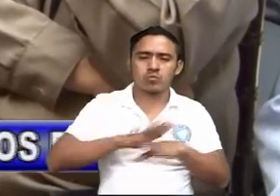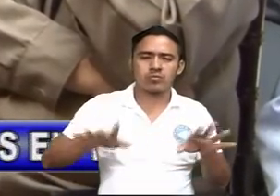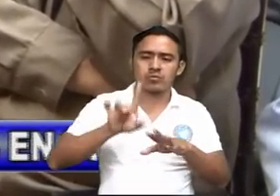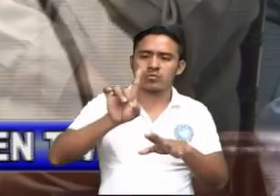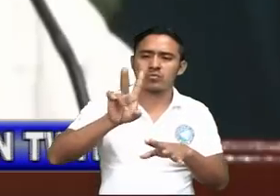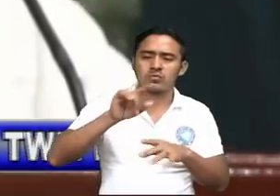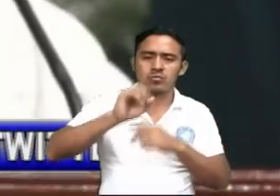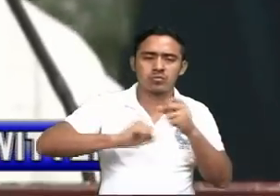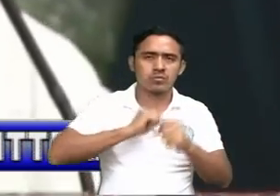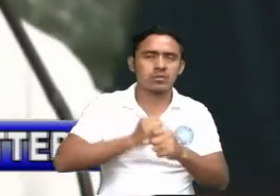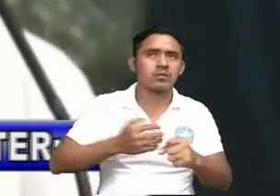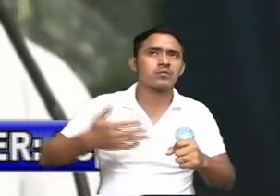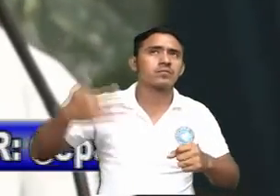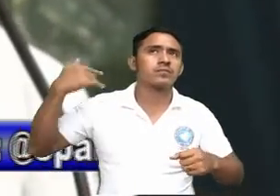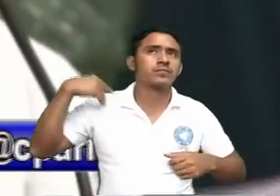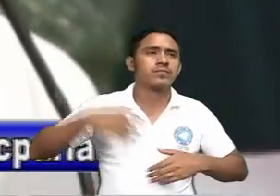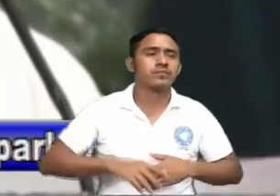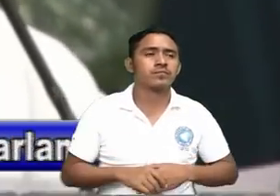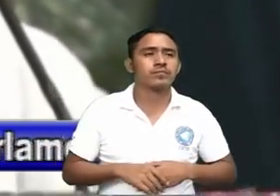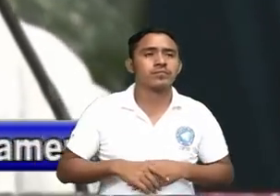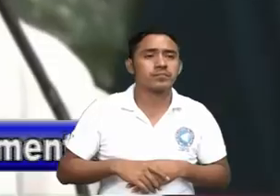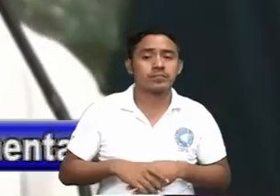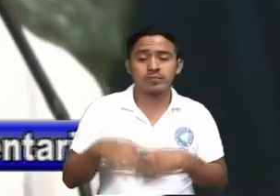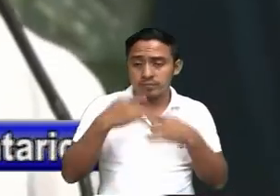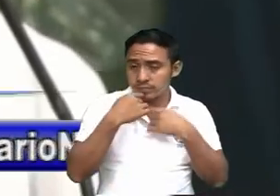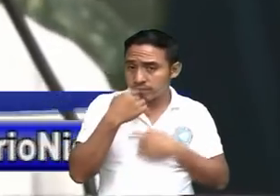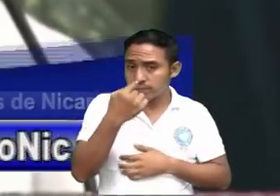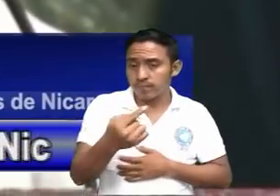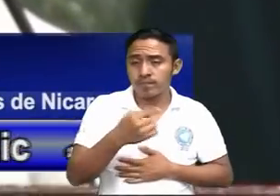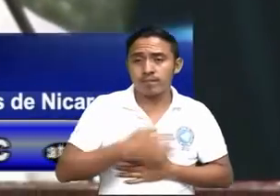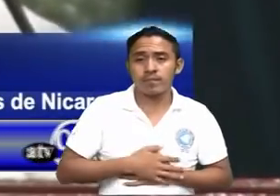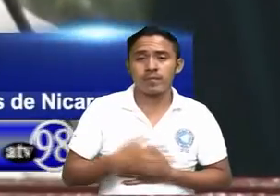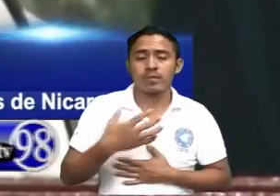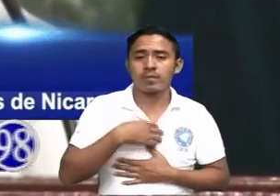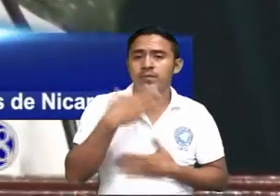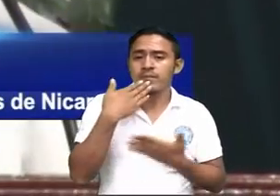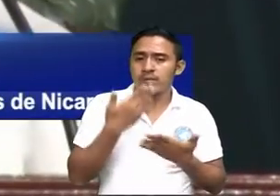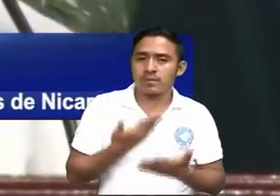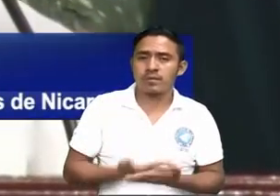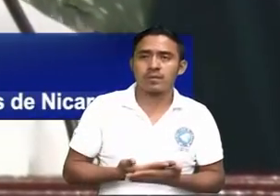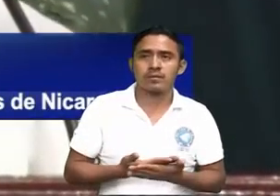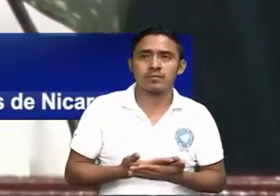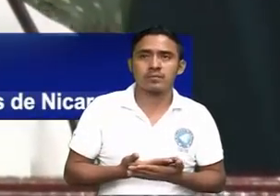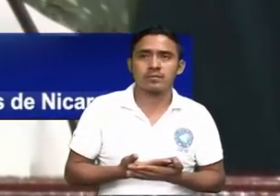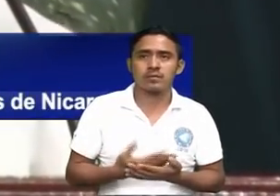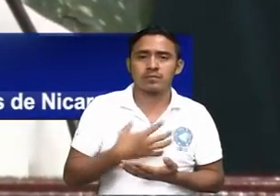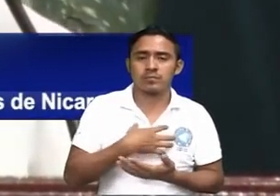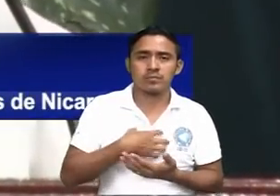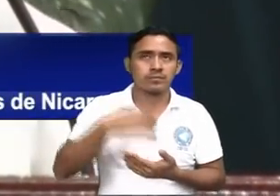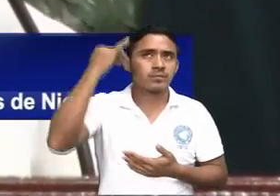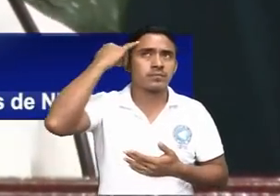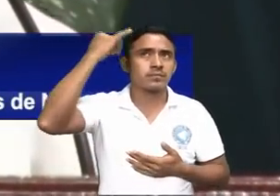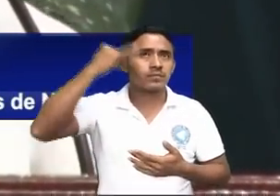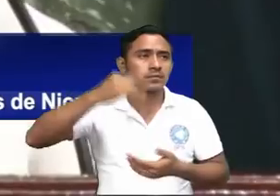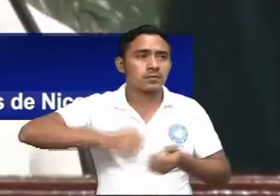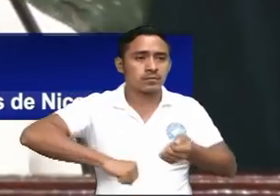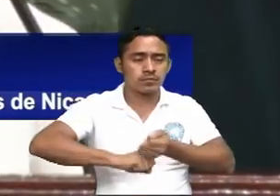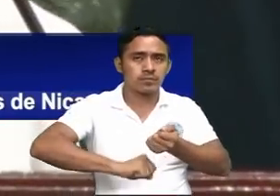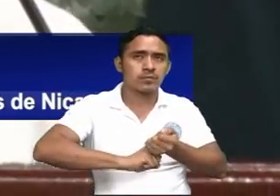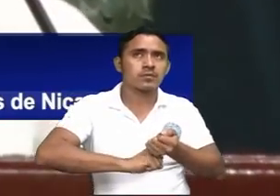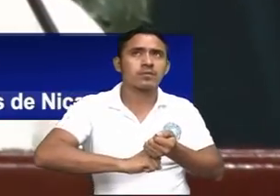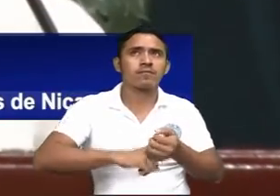años. Les reiteramos nuestro agradecimiento por sus aportes y solidaridad con las